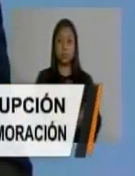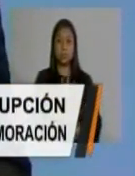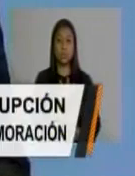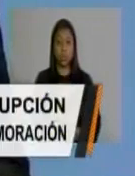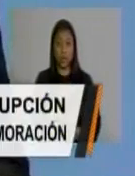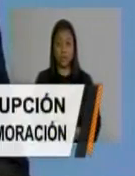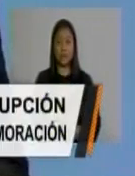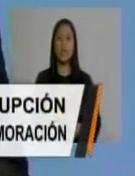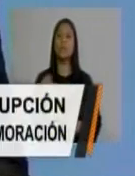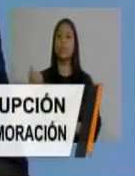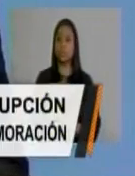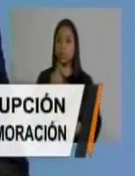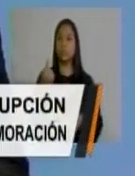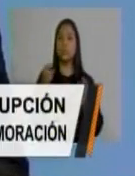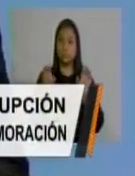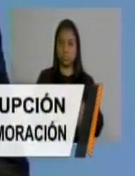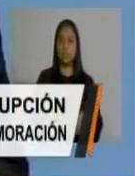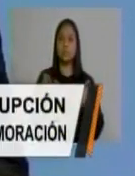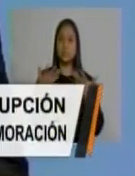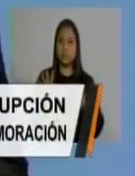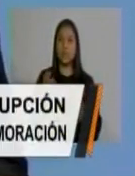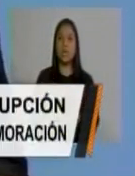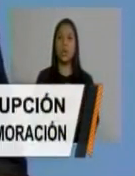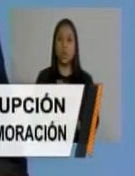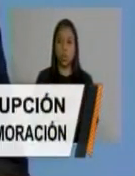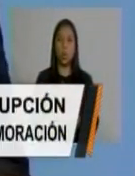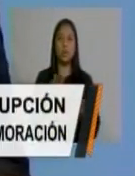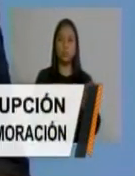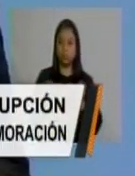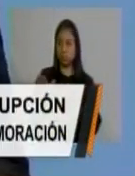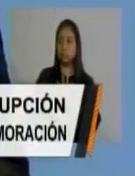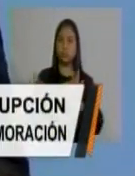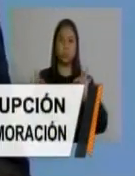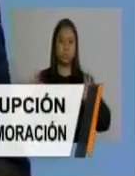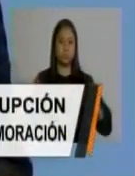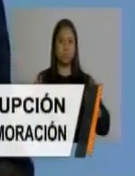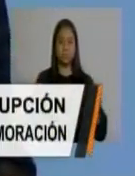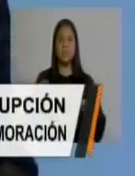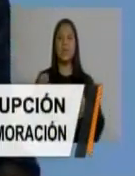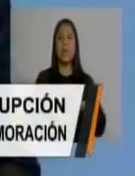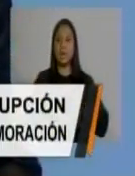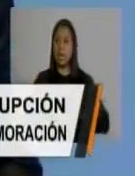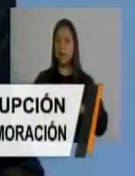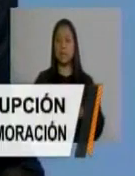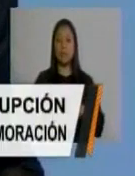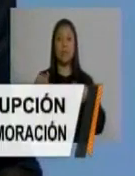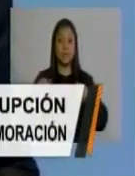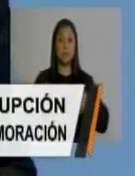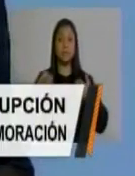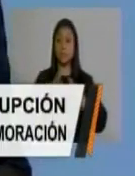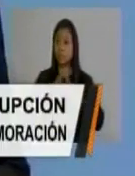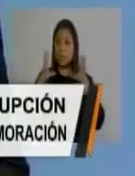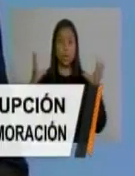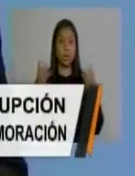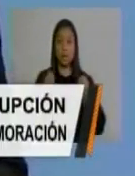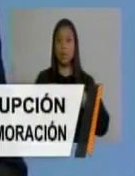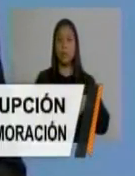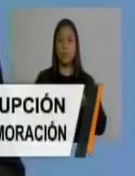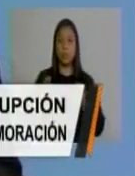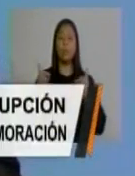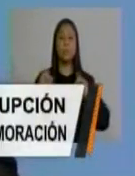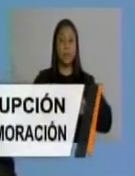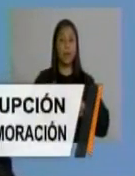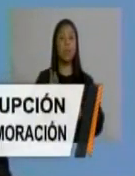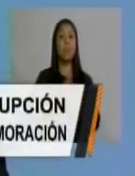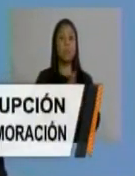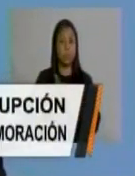de la población esté económicamente activa. Esta es una gran oportunidad, pero para